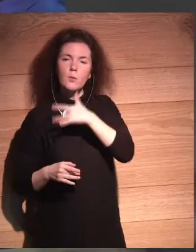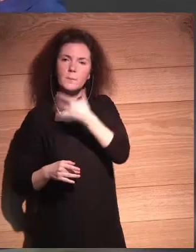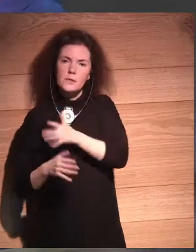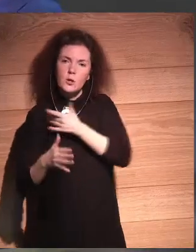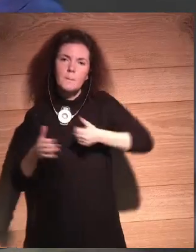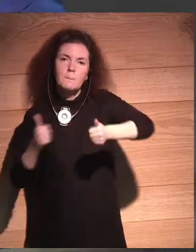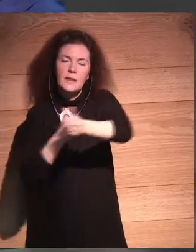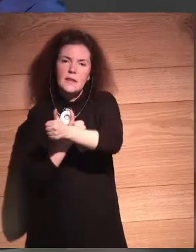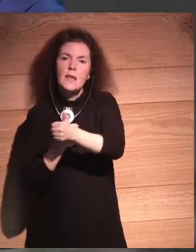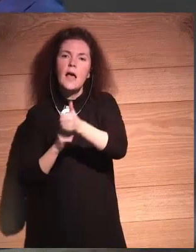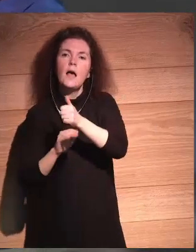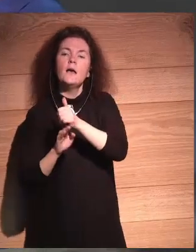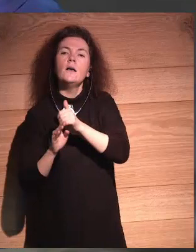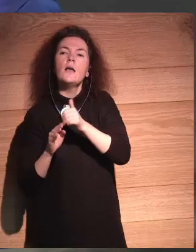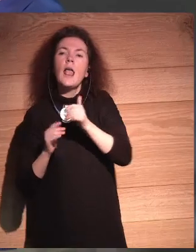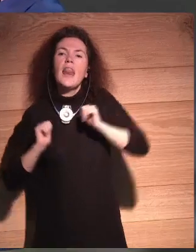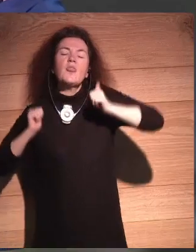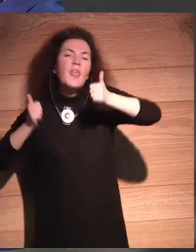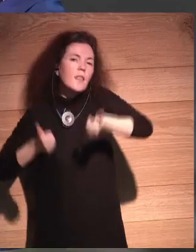empatía, iniciativa.